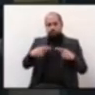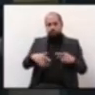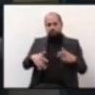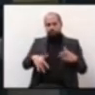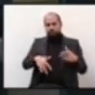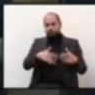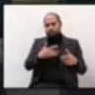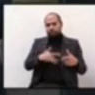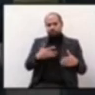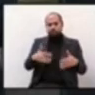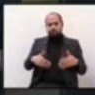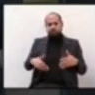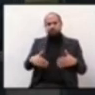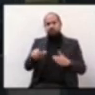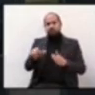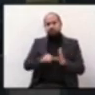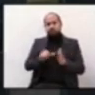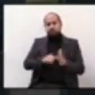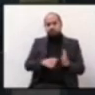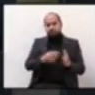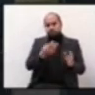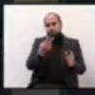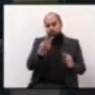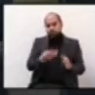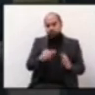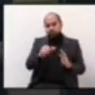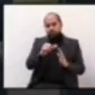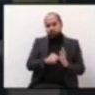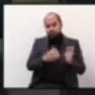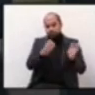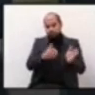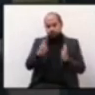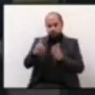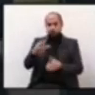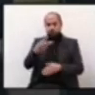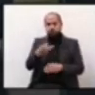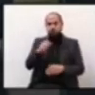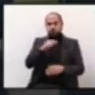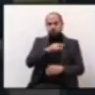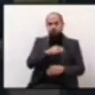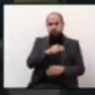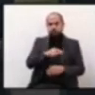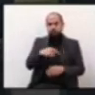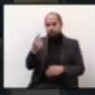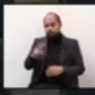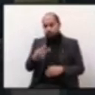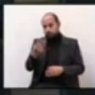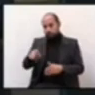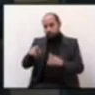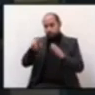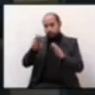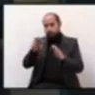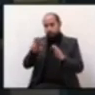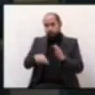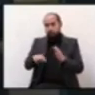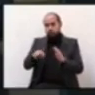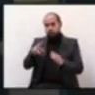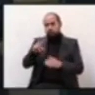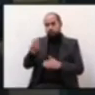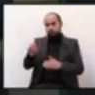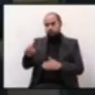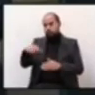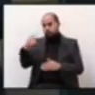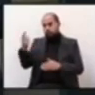mes, en el primer trimestre, promedio de quejas mensuales son de 317, el segundo trimestre de 200, tercer trimestre